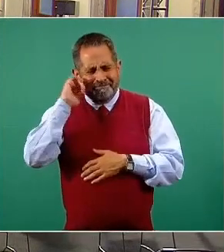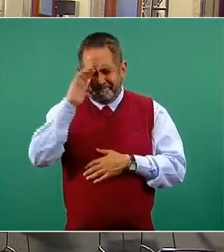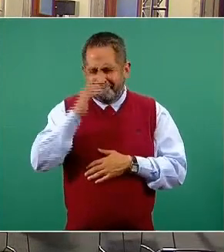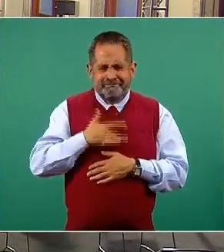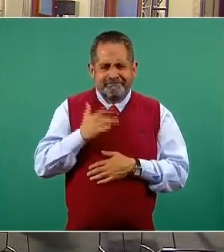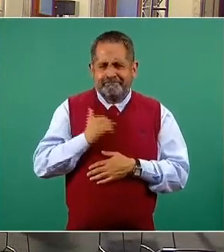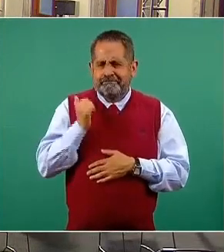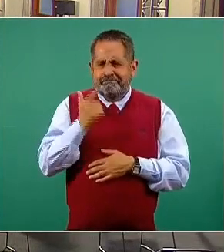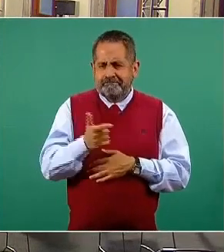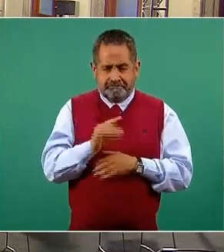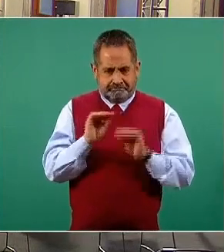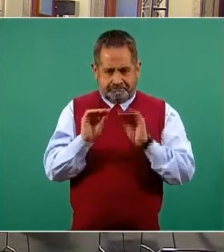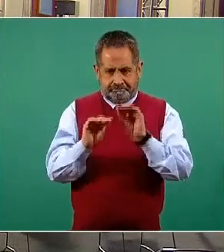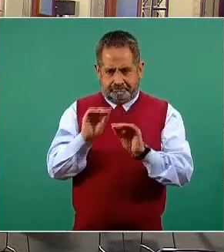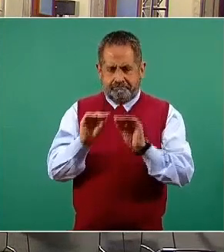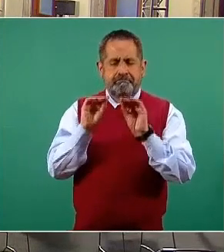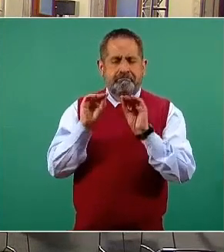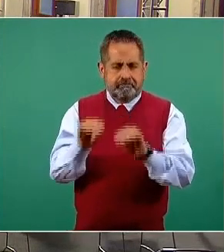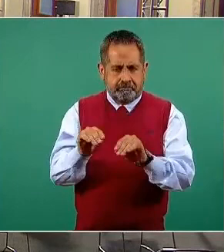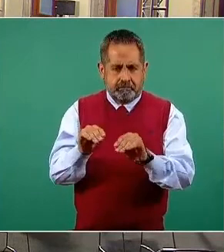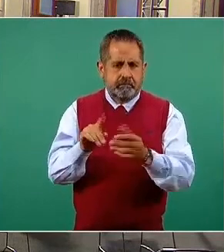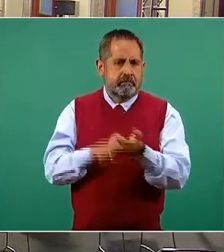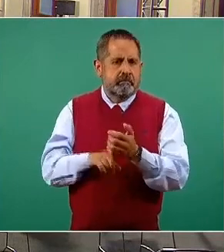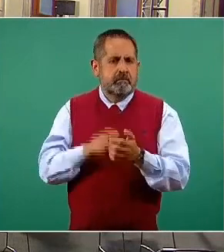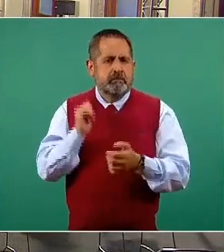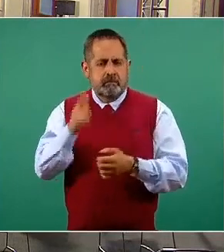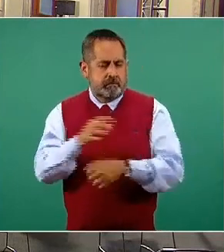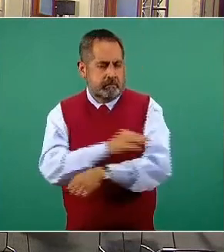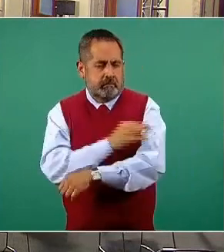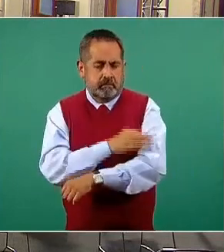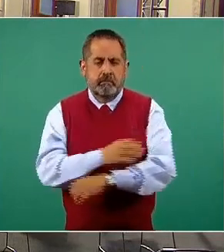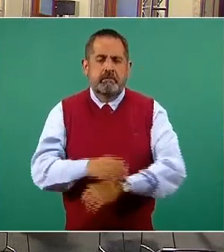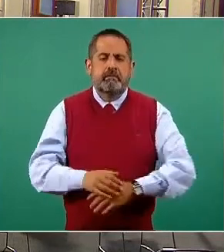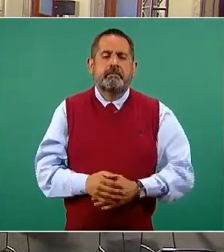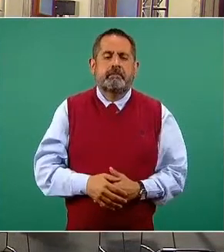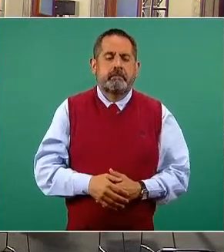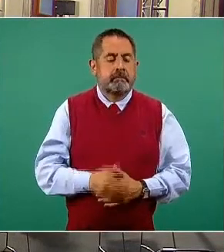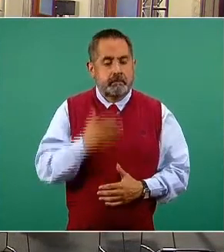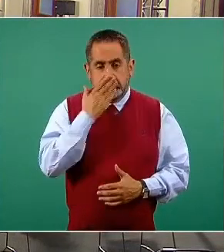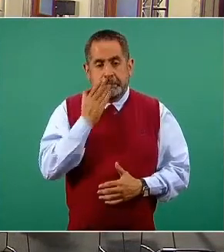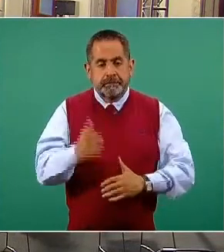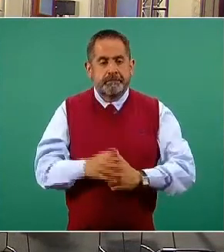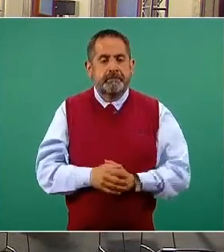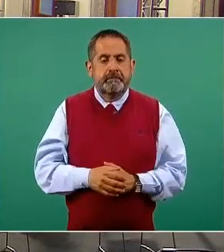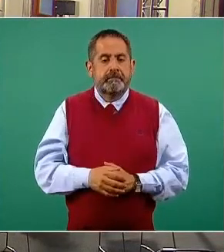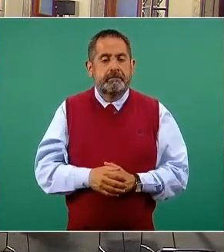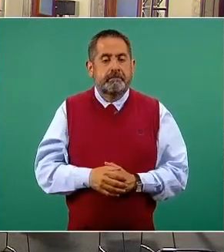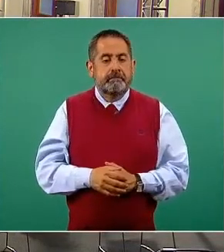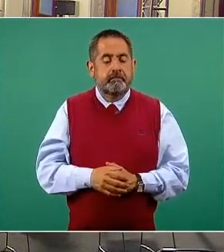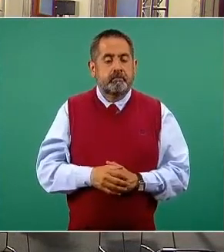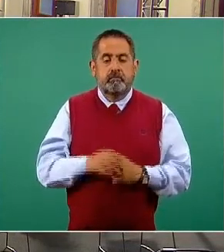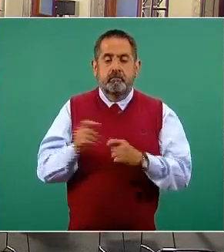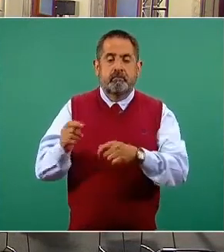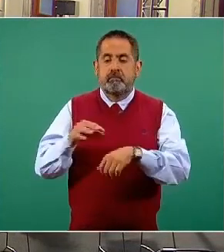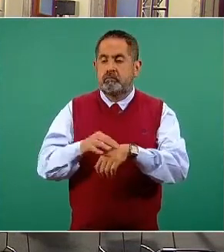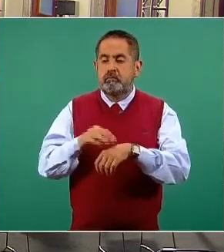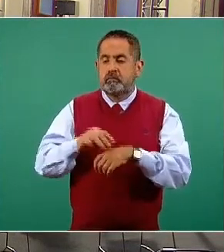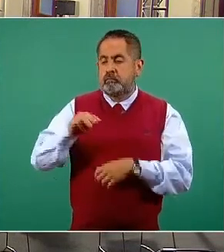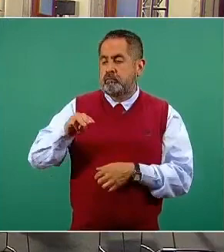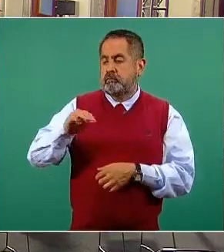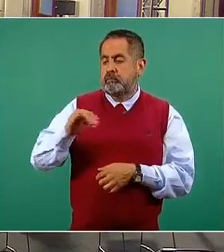usted haya presentado si fue vacunada. Muy bien, vamos a darle la palabra al doctor Miguel